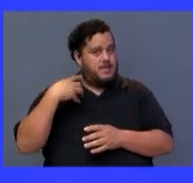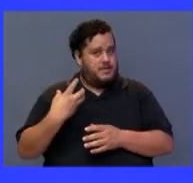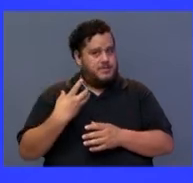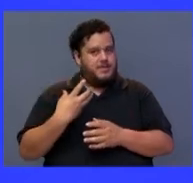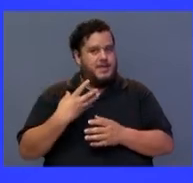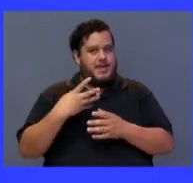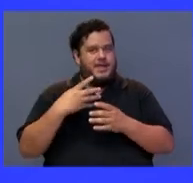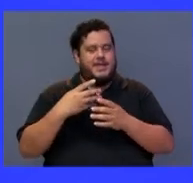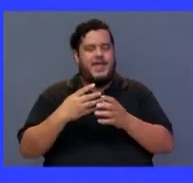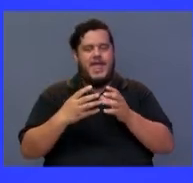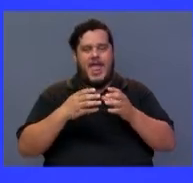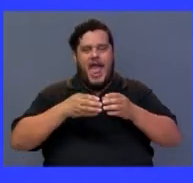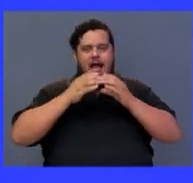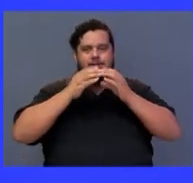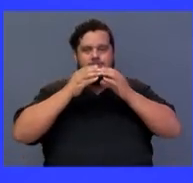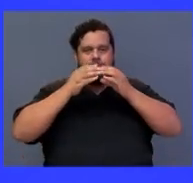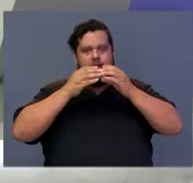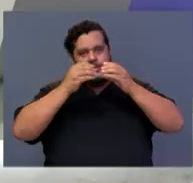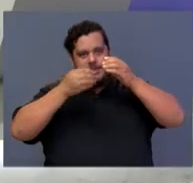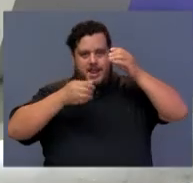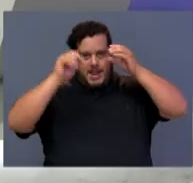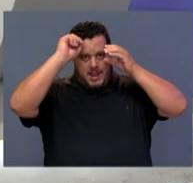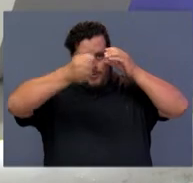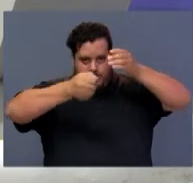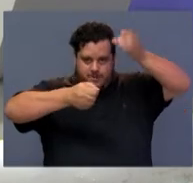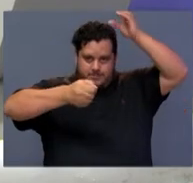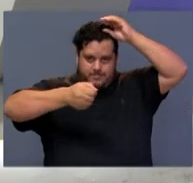queso debajo de la gorra y después se lo comía, ¿no? Sí.